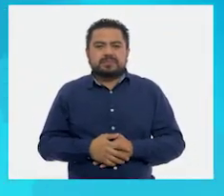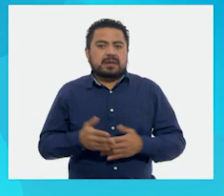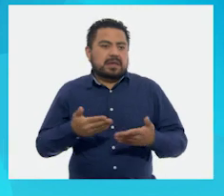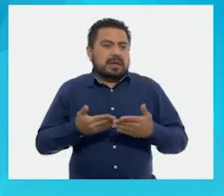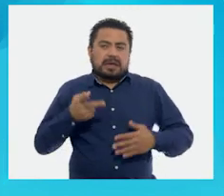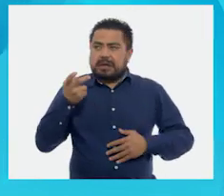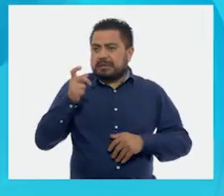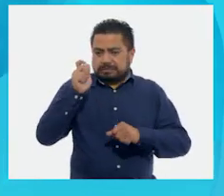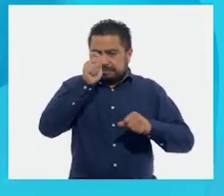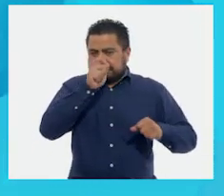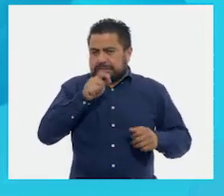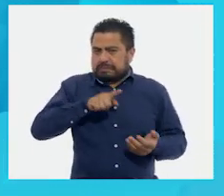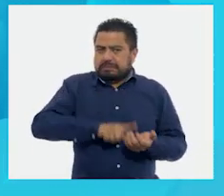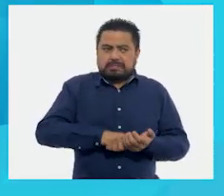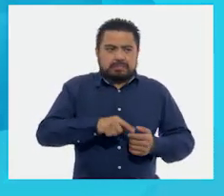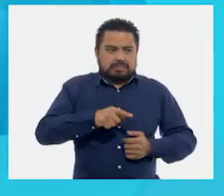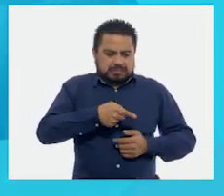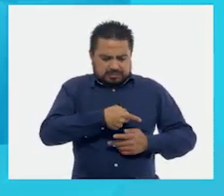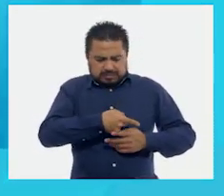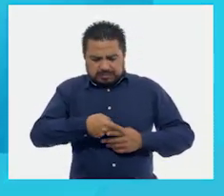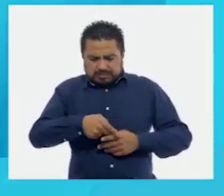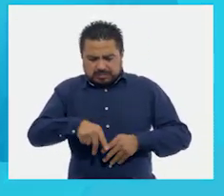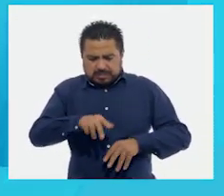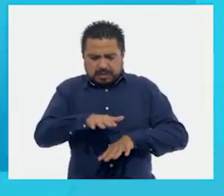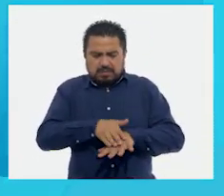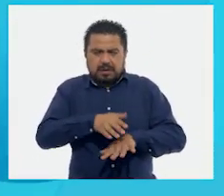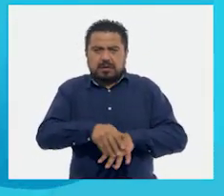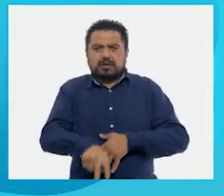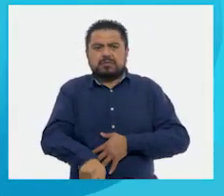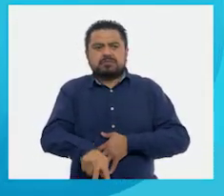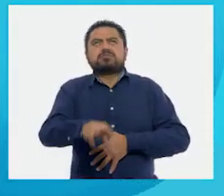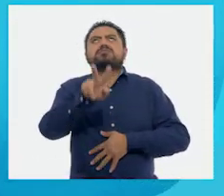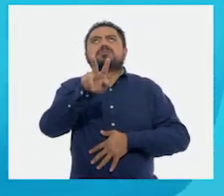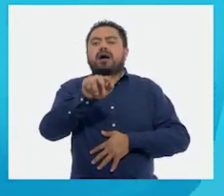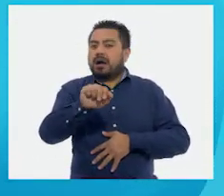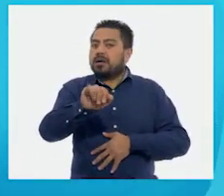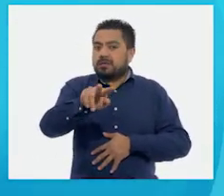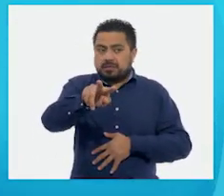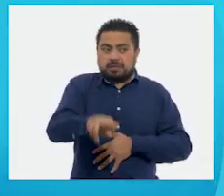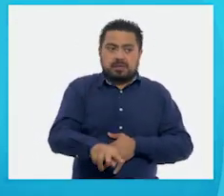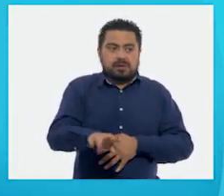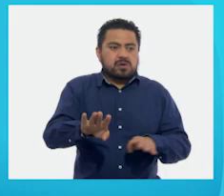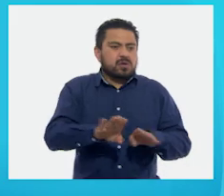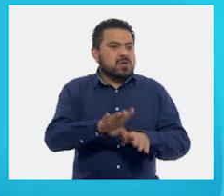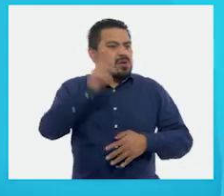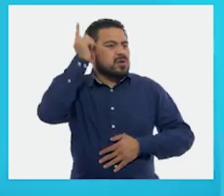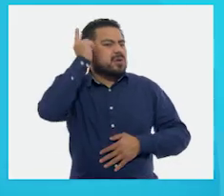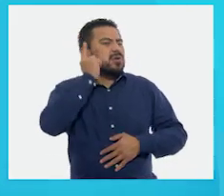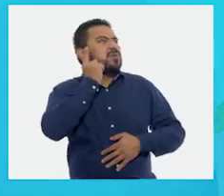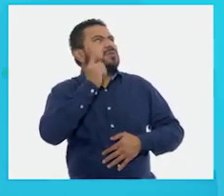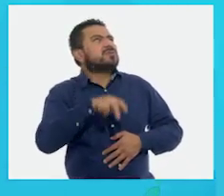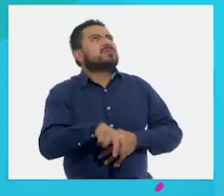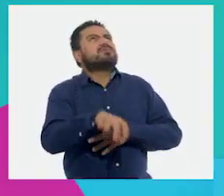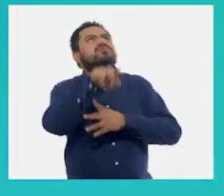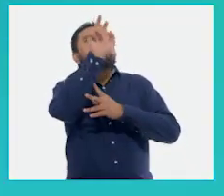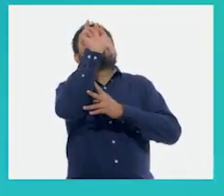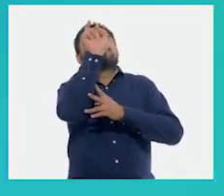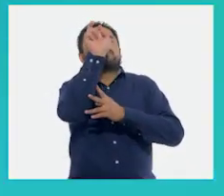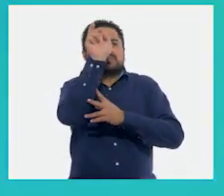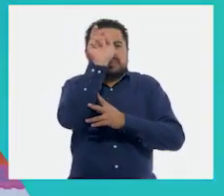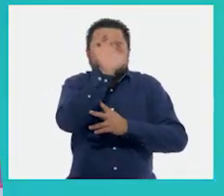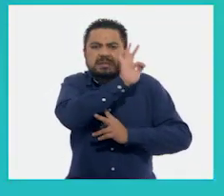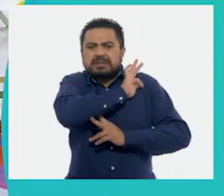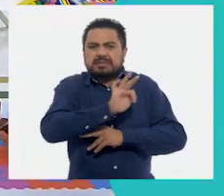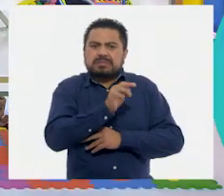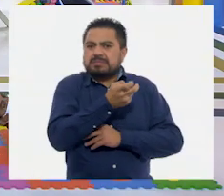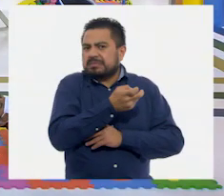Ay, esta escultura está acostada y con los pies levantados. Ah, es verdad. Está como acostado. Sí, es cierto, está como acostada. Y